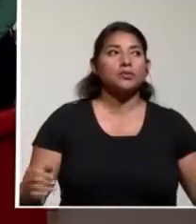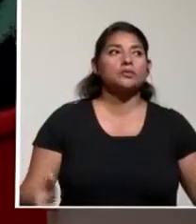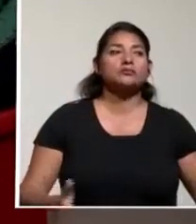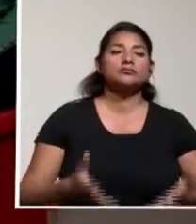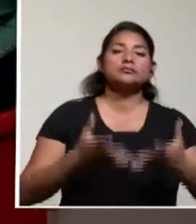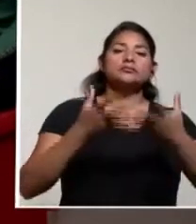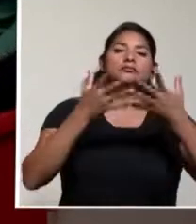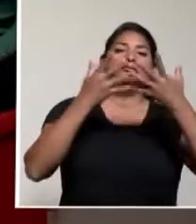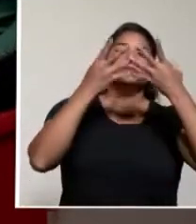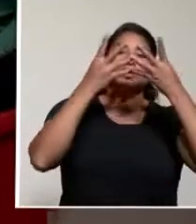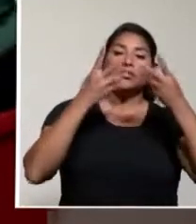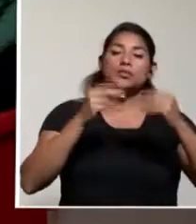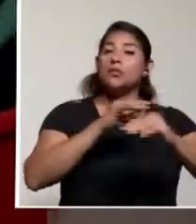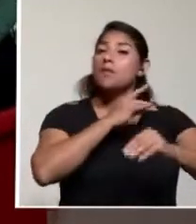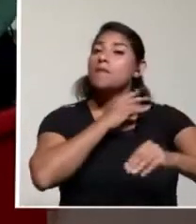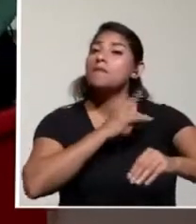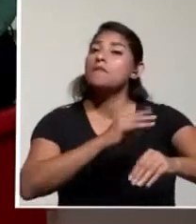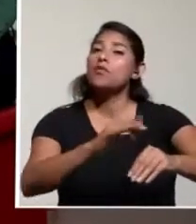Escuchen esa música tan bonita.